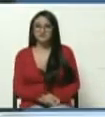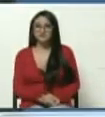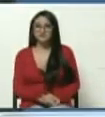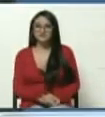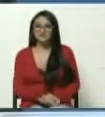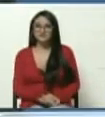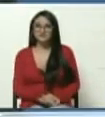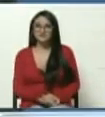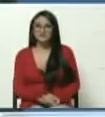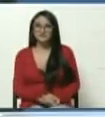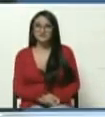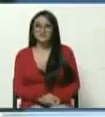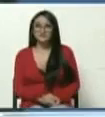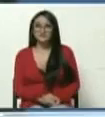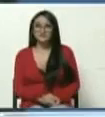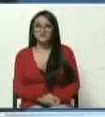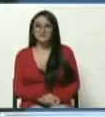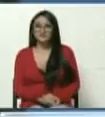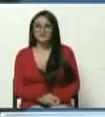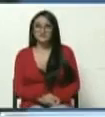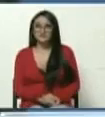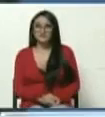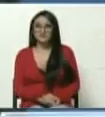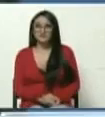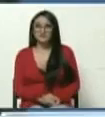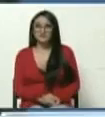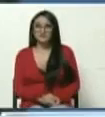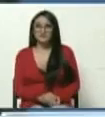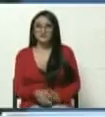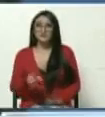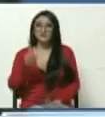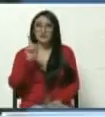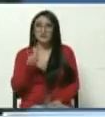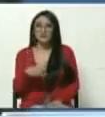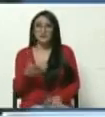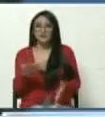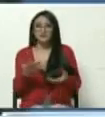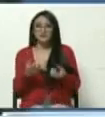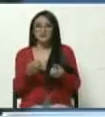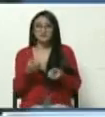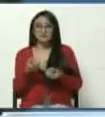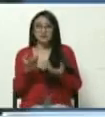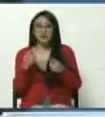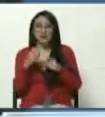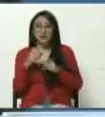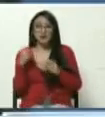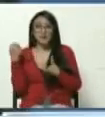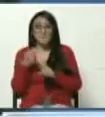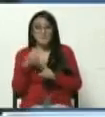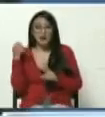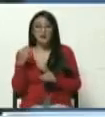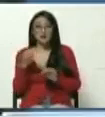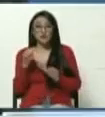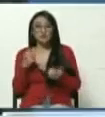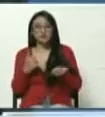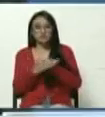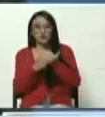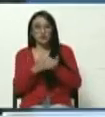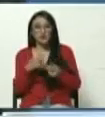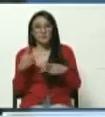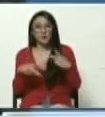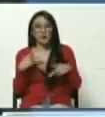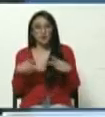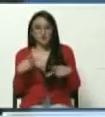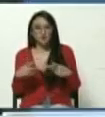que además le generó grandes resultados, impactos favorables en términos de